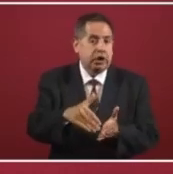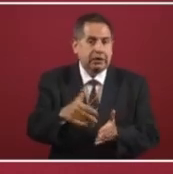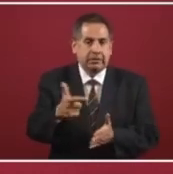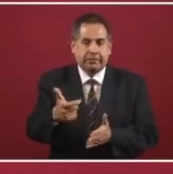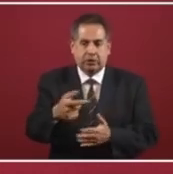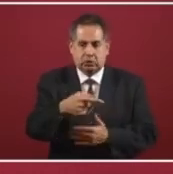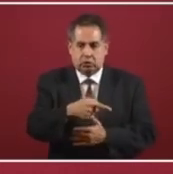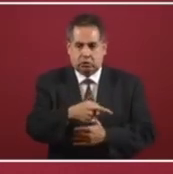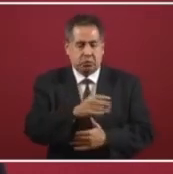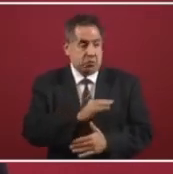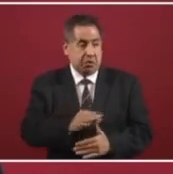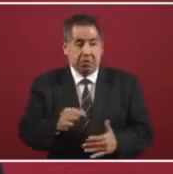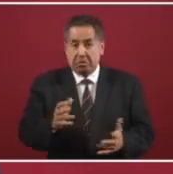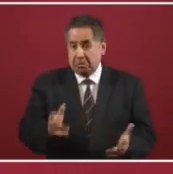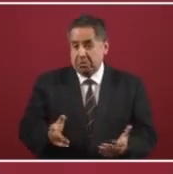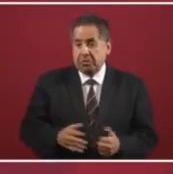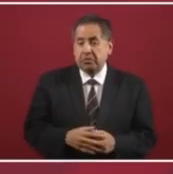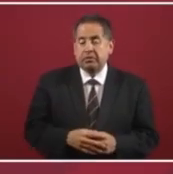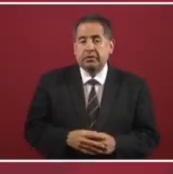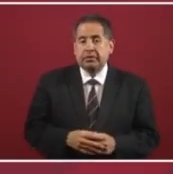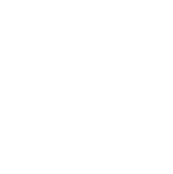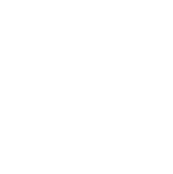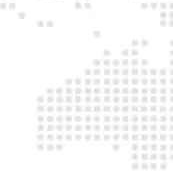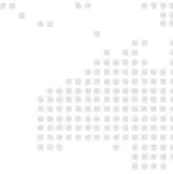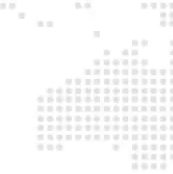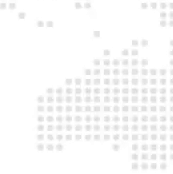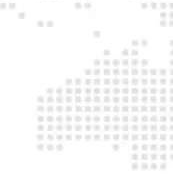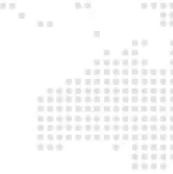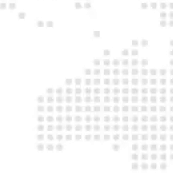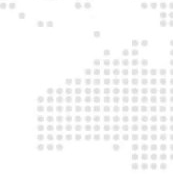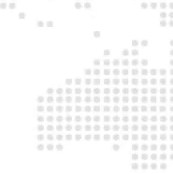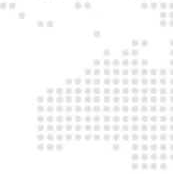Con información de Verónica Torres Lizama, Notimex.